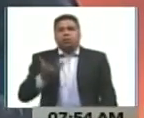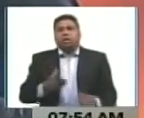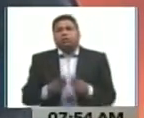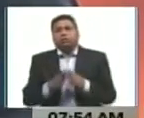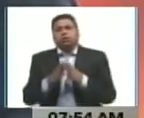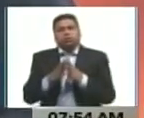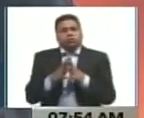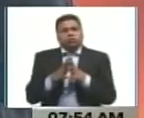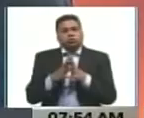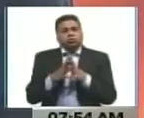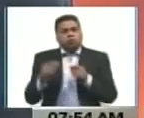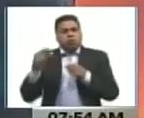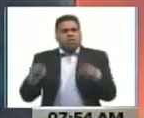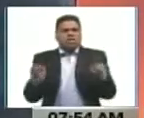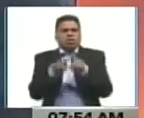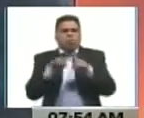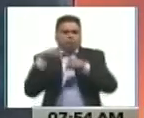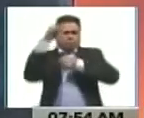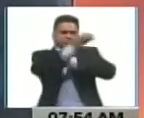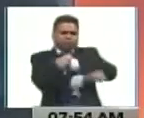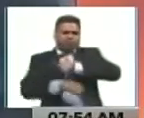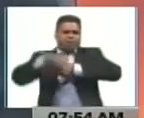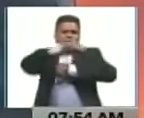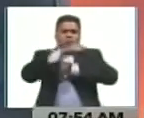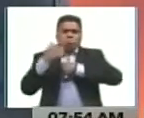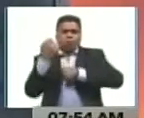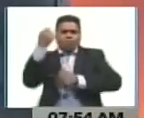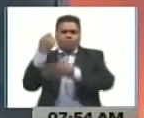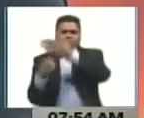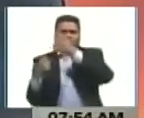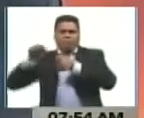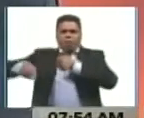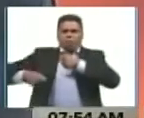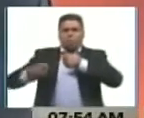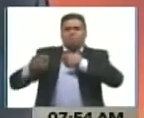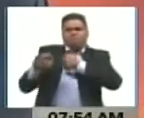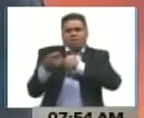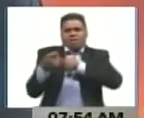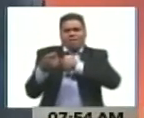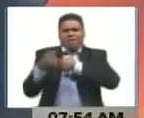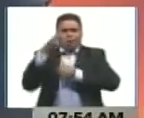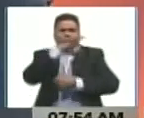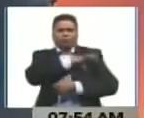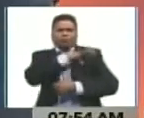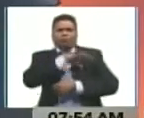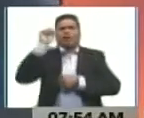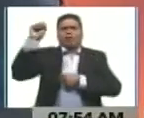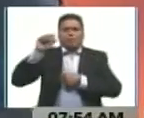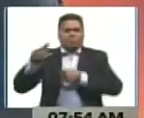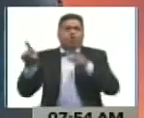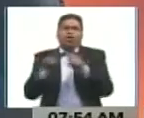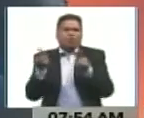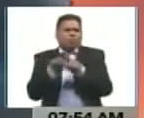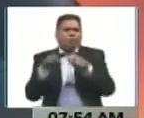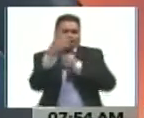escudo y la espada de la patria, no solo de la revolución, de la patria, porque este congreso también hay que decirlo, es un